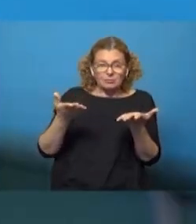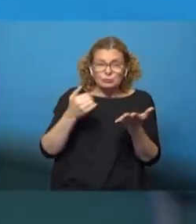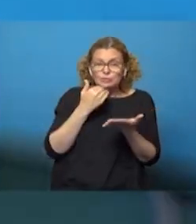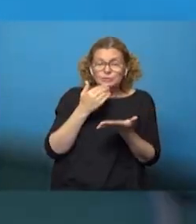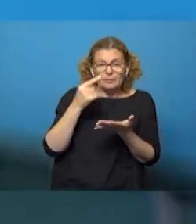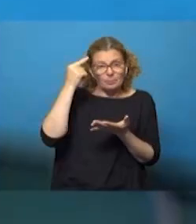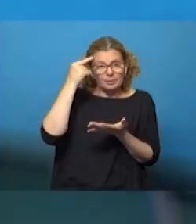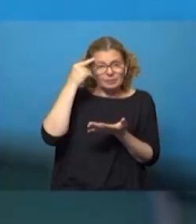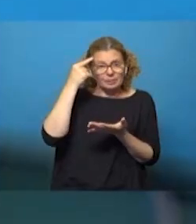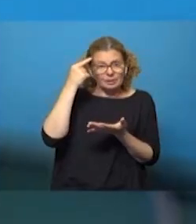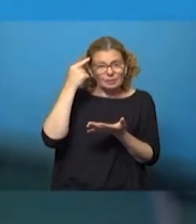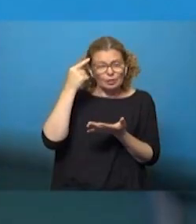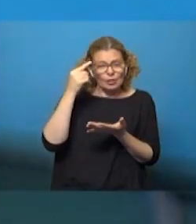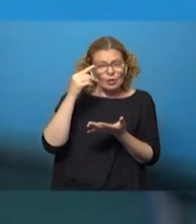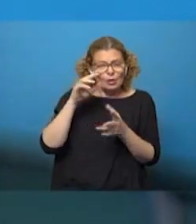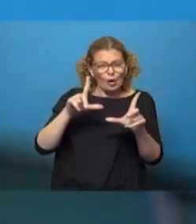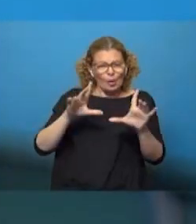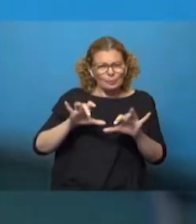pensamiento computacional